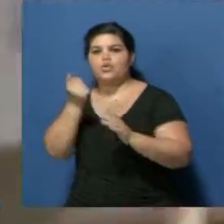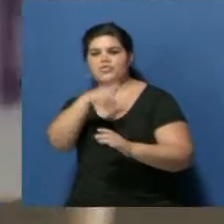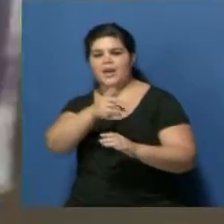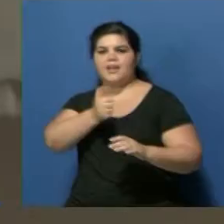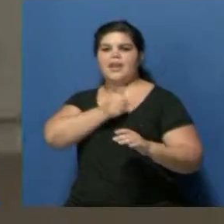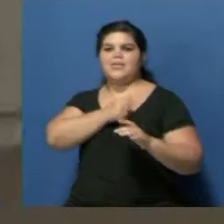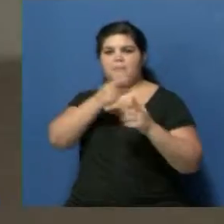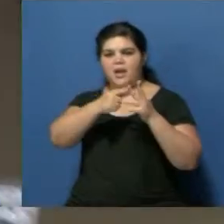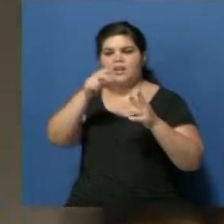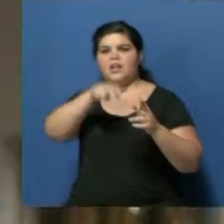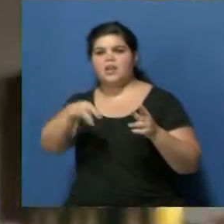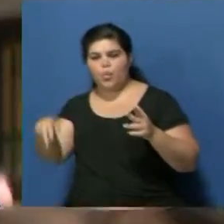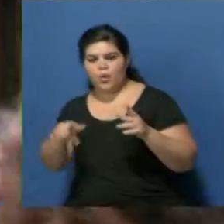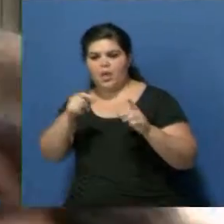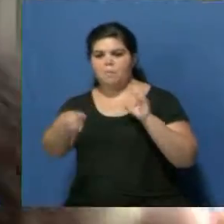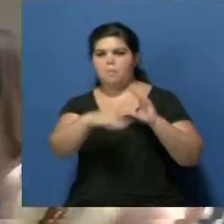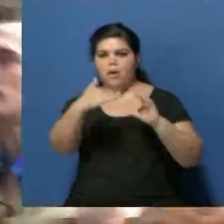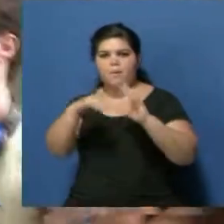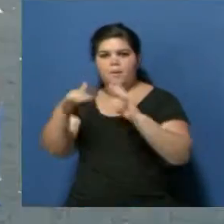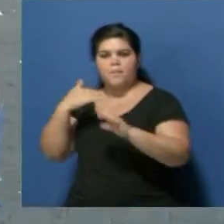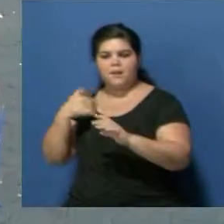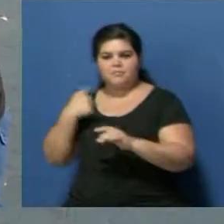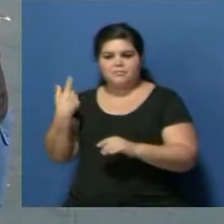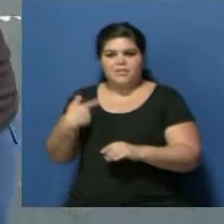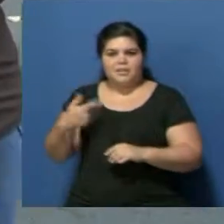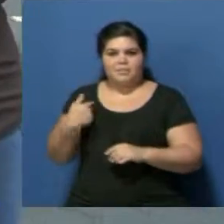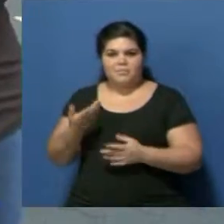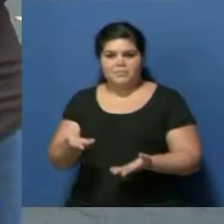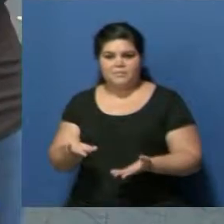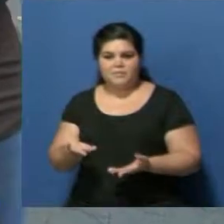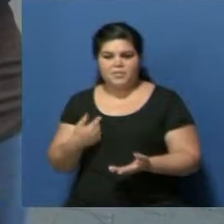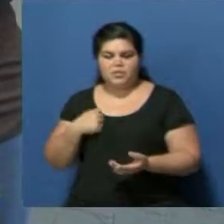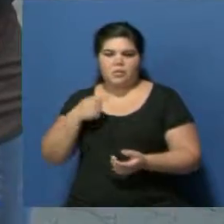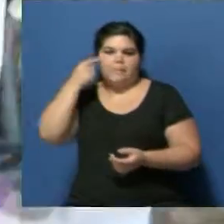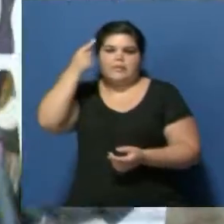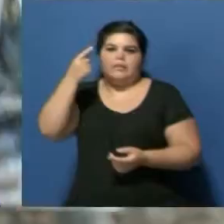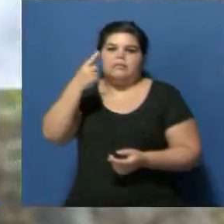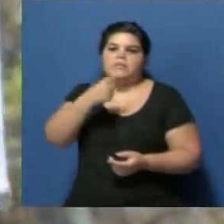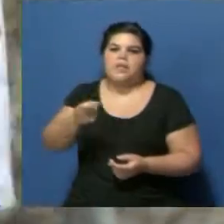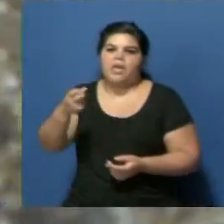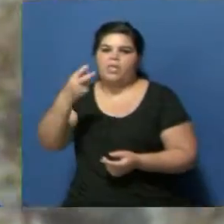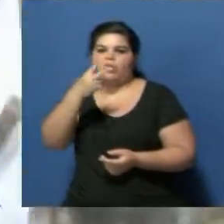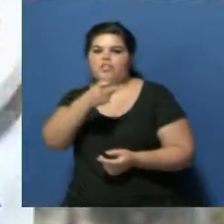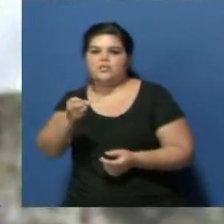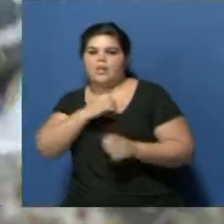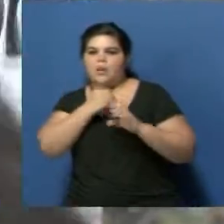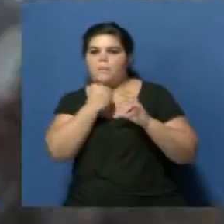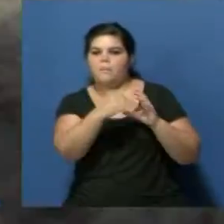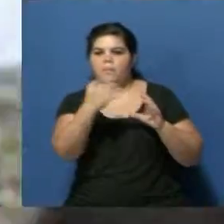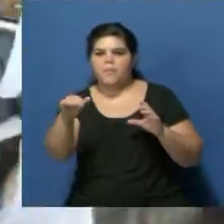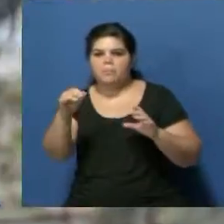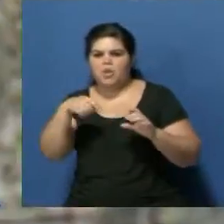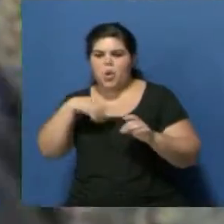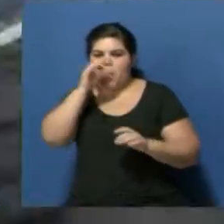Catamarca, desde Neuquén. Yo esperé que se compartiera 100 veces, no sé, 200 veces. Nunca esta